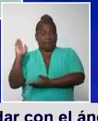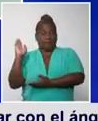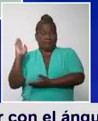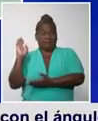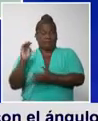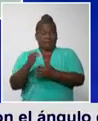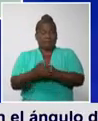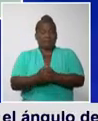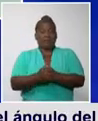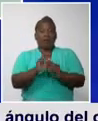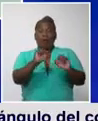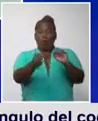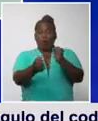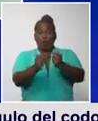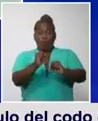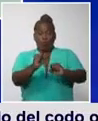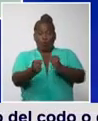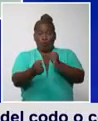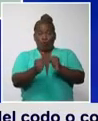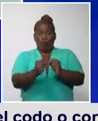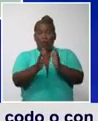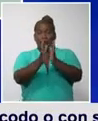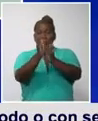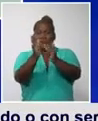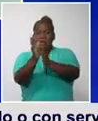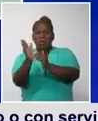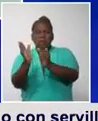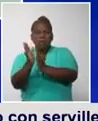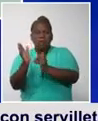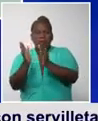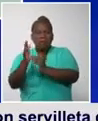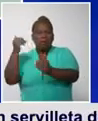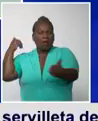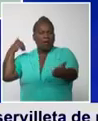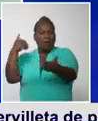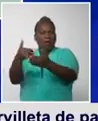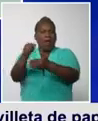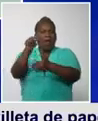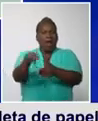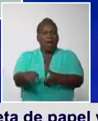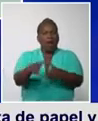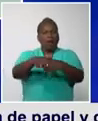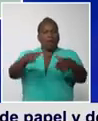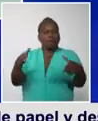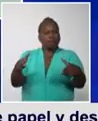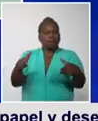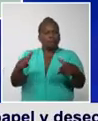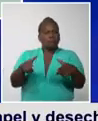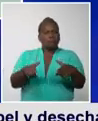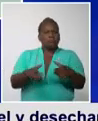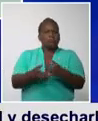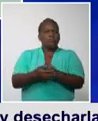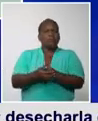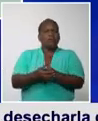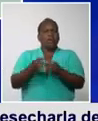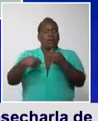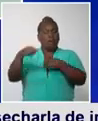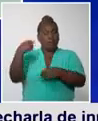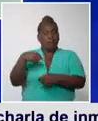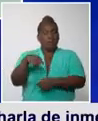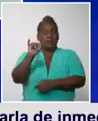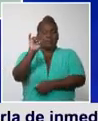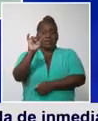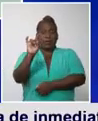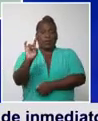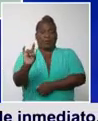un control durante muchos meses, ha presentado un incremento elevado, todavía ayer con 69